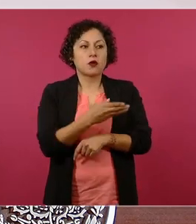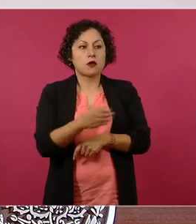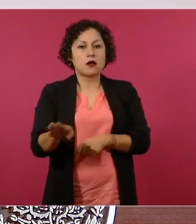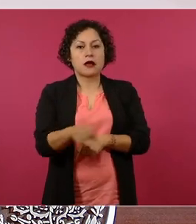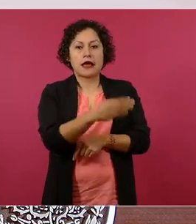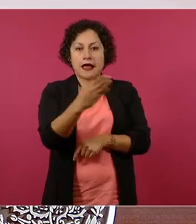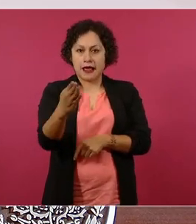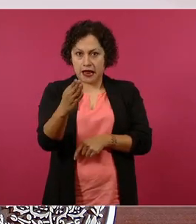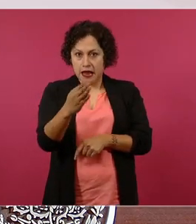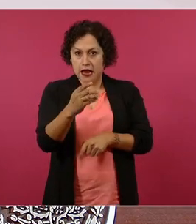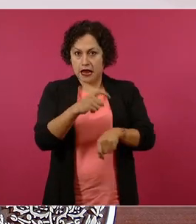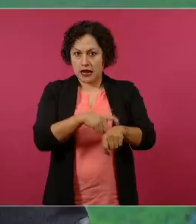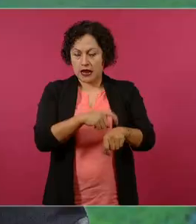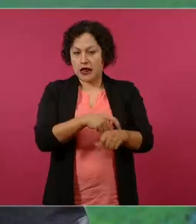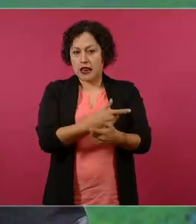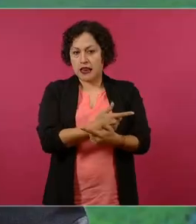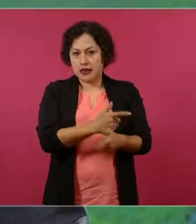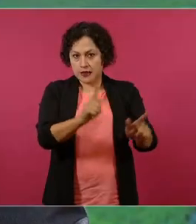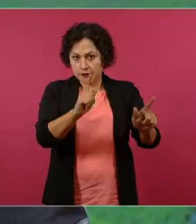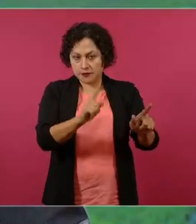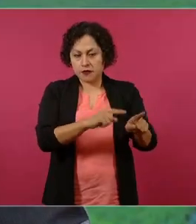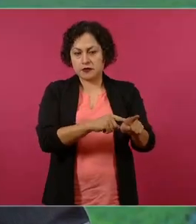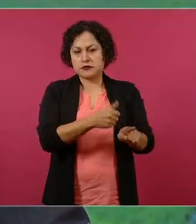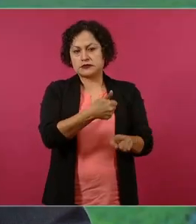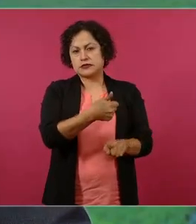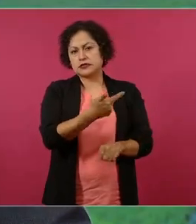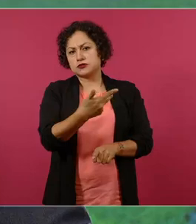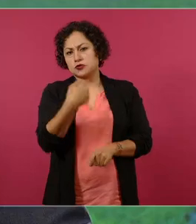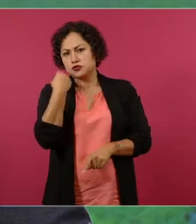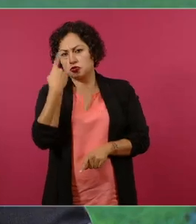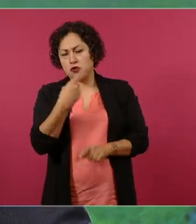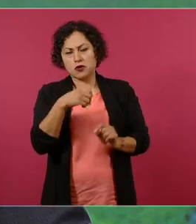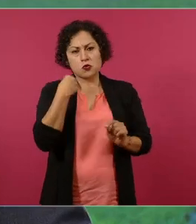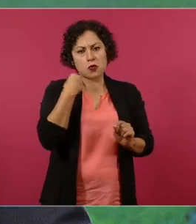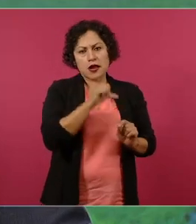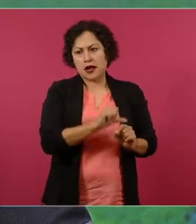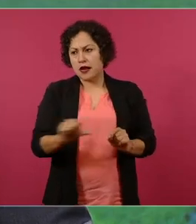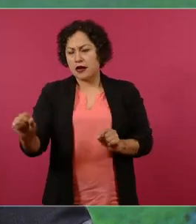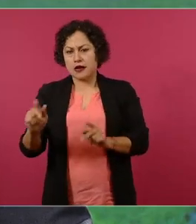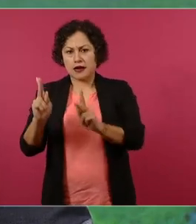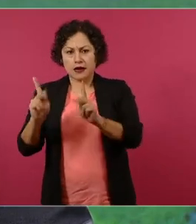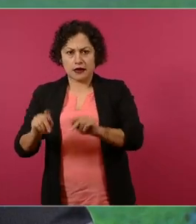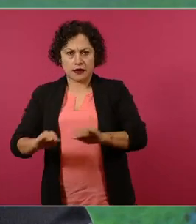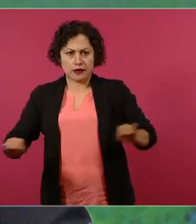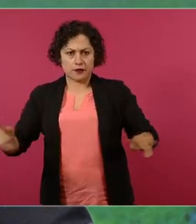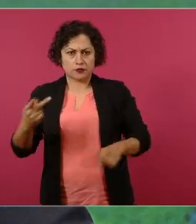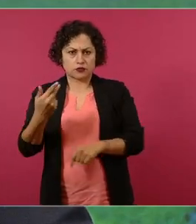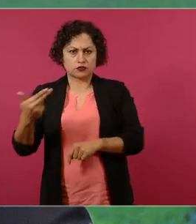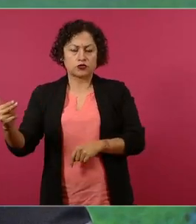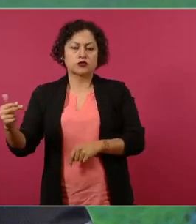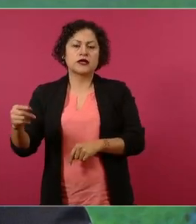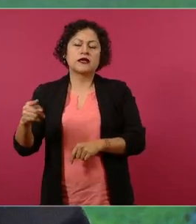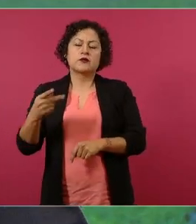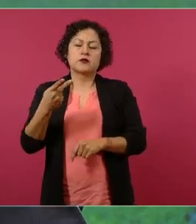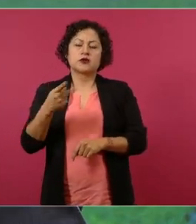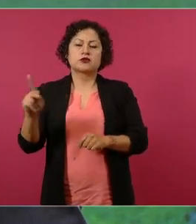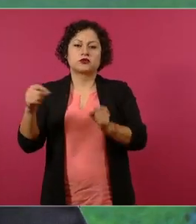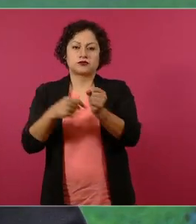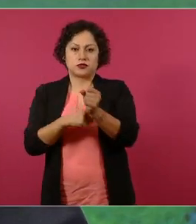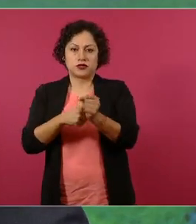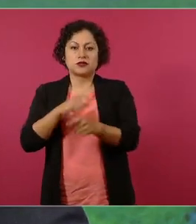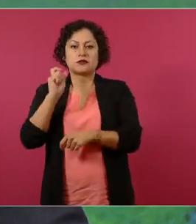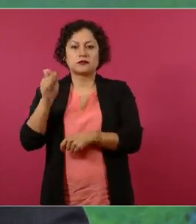haciendo entre 6 a 8 horas de Oaxaca a Puerto Escondido con una carretera